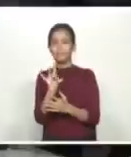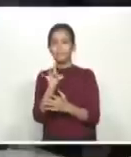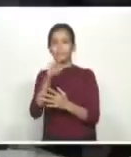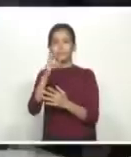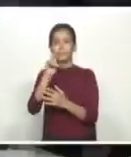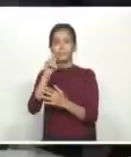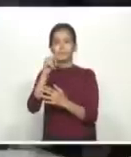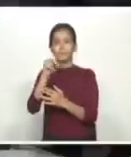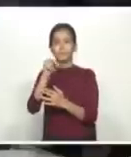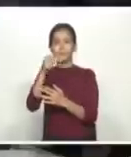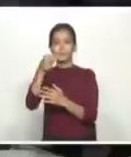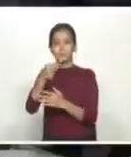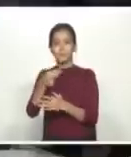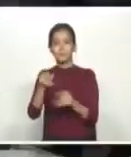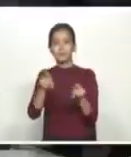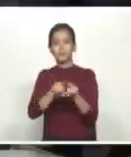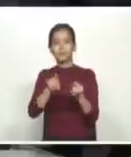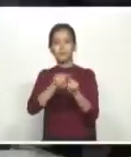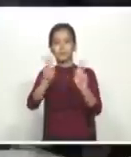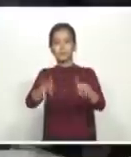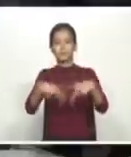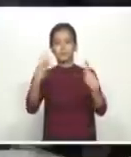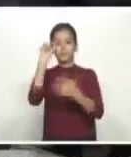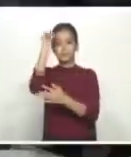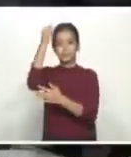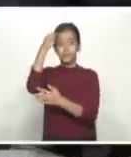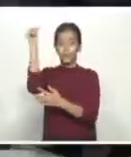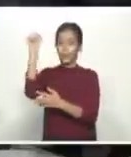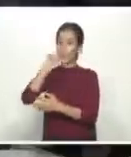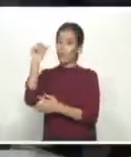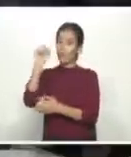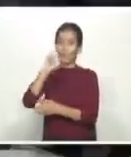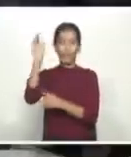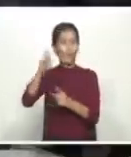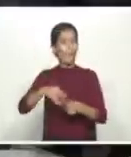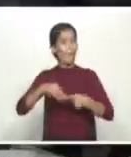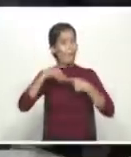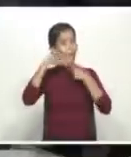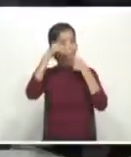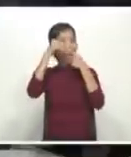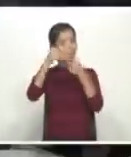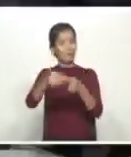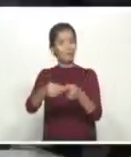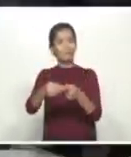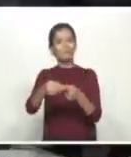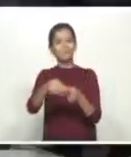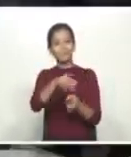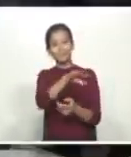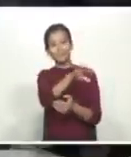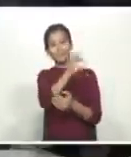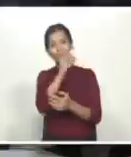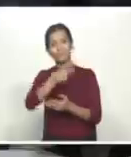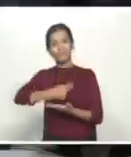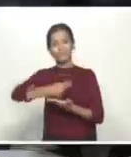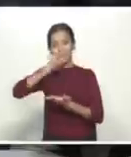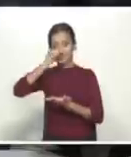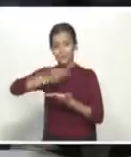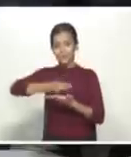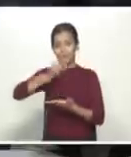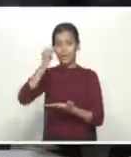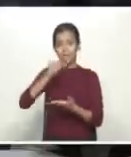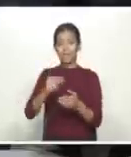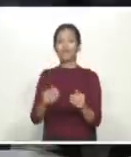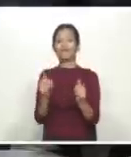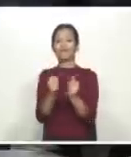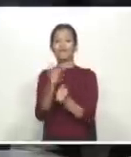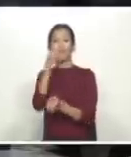RNH y también el periódico Poder Popular. Hoy con invitados especiales y de sorpresa, Héctor Zelaya, el asesor presidencial José Manuel Zelaya